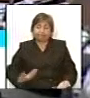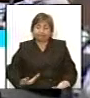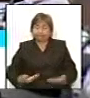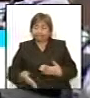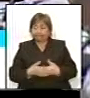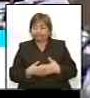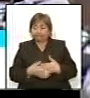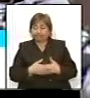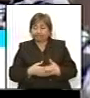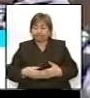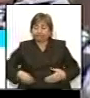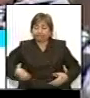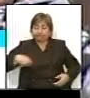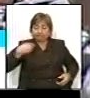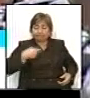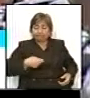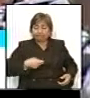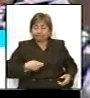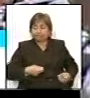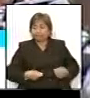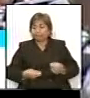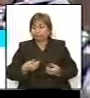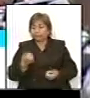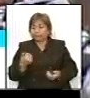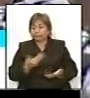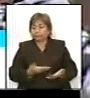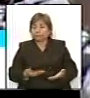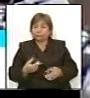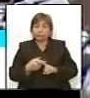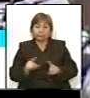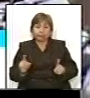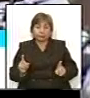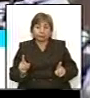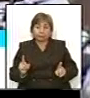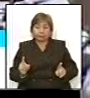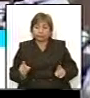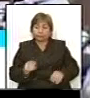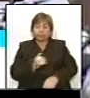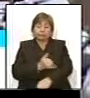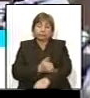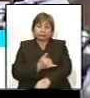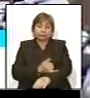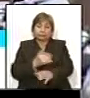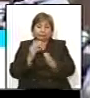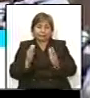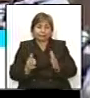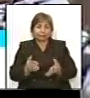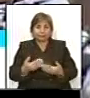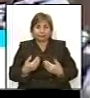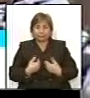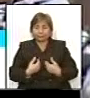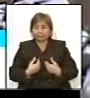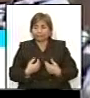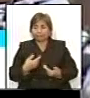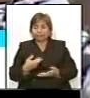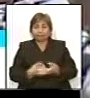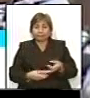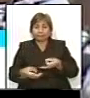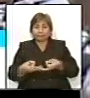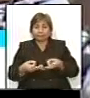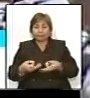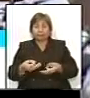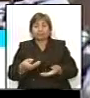un bolsillo para ponerle al otro, ¿no? Sí. Pero institucionalmente también ellos, muchas entidades cuentan con esos recursos